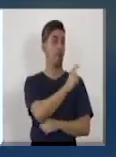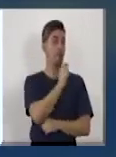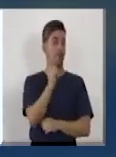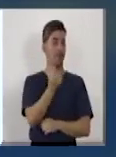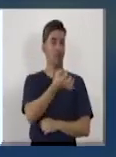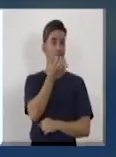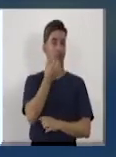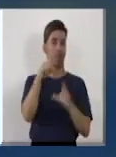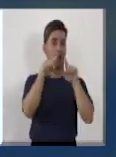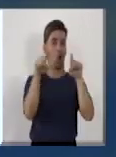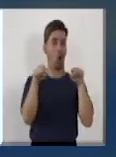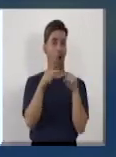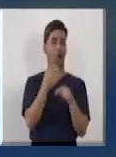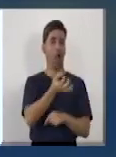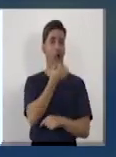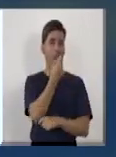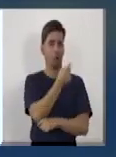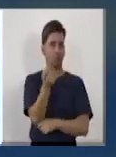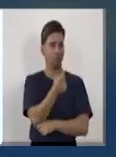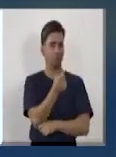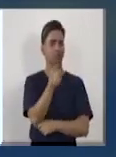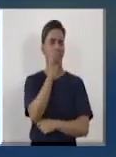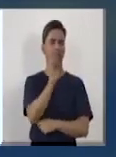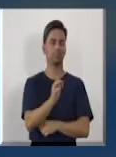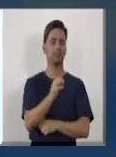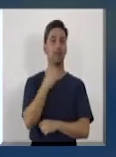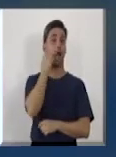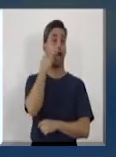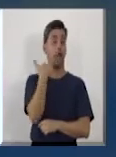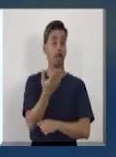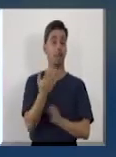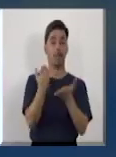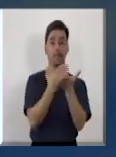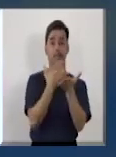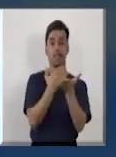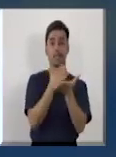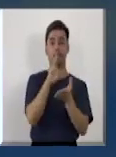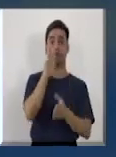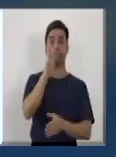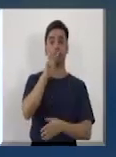¿dónde? En el libro de texto de la página 38.